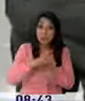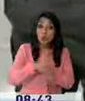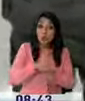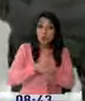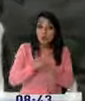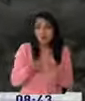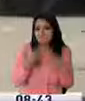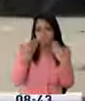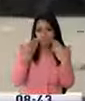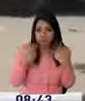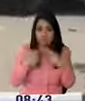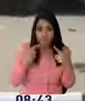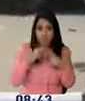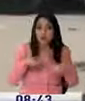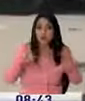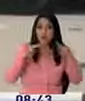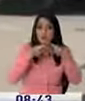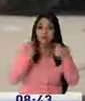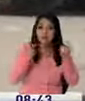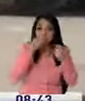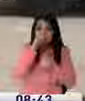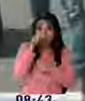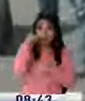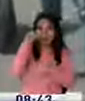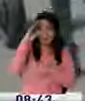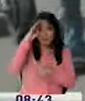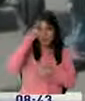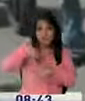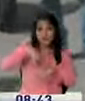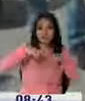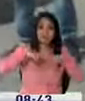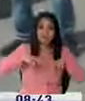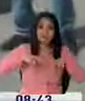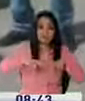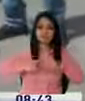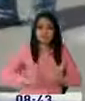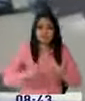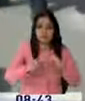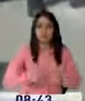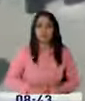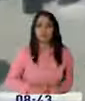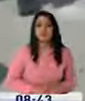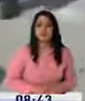Unidad Especializada en Narcóticos de la Policía Nacional. Desde Santo Domingo de los Áchiras, informó Gisela Moreira.